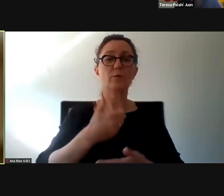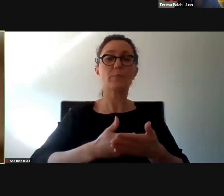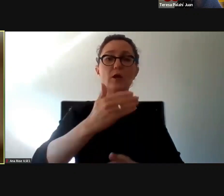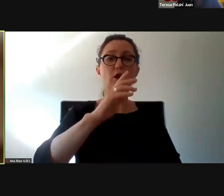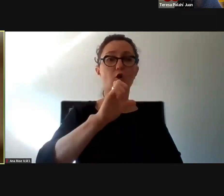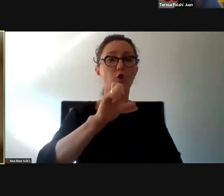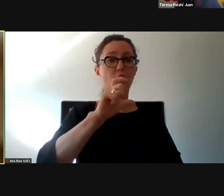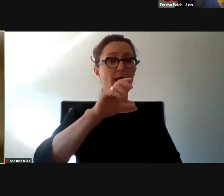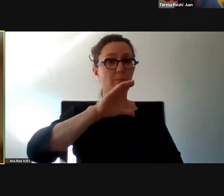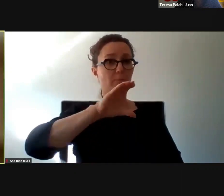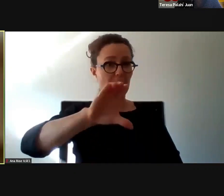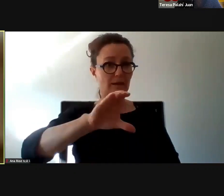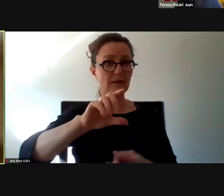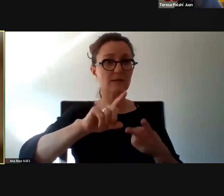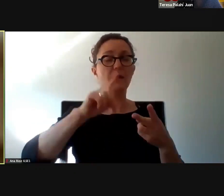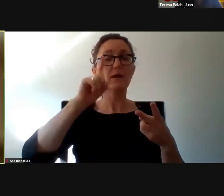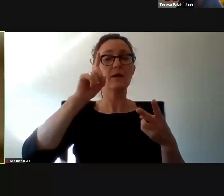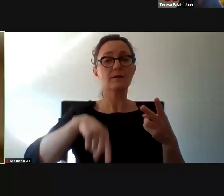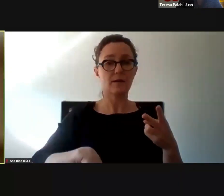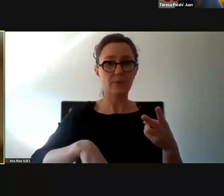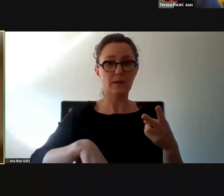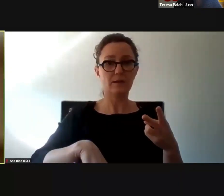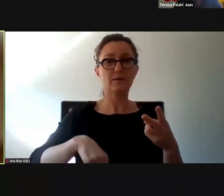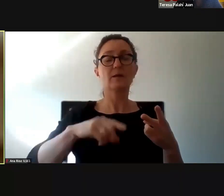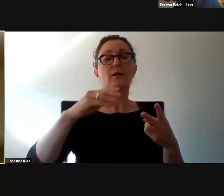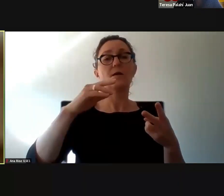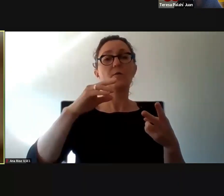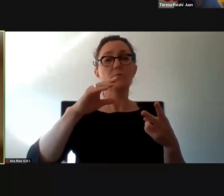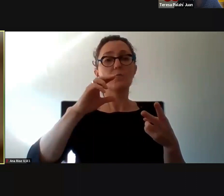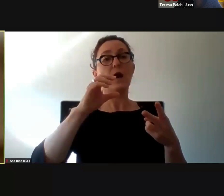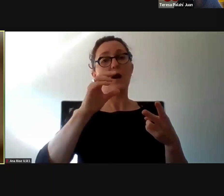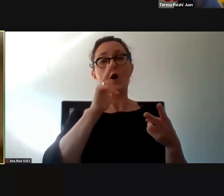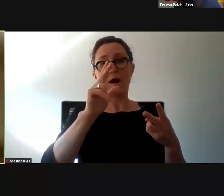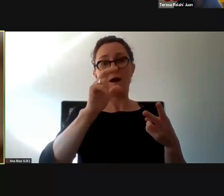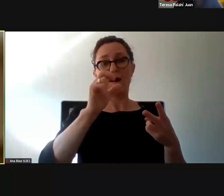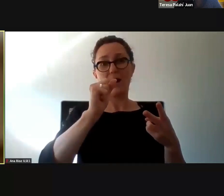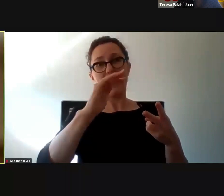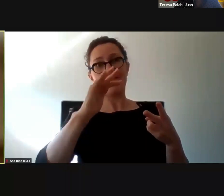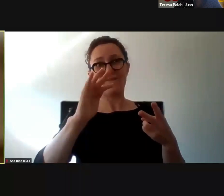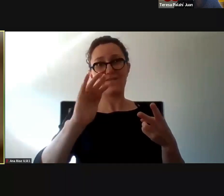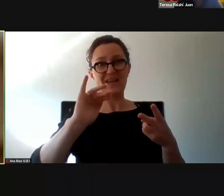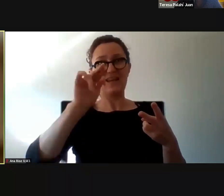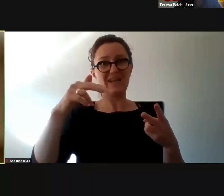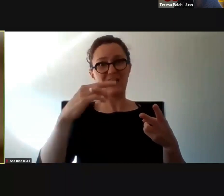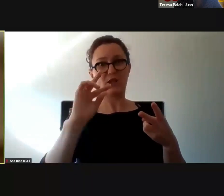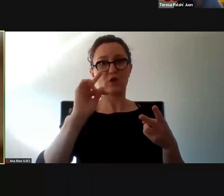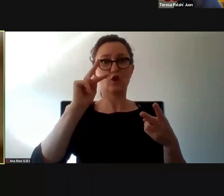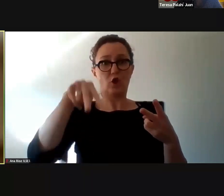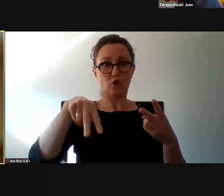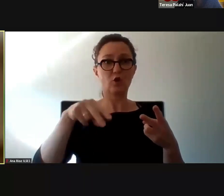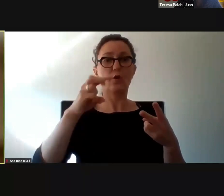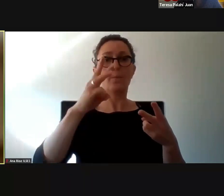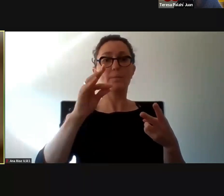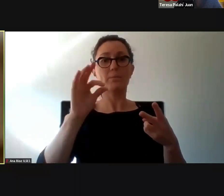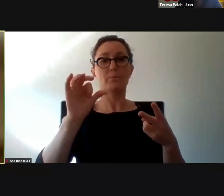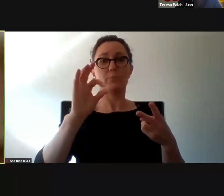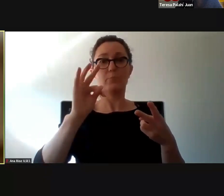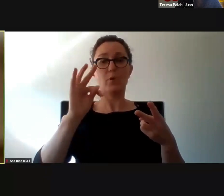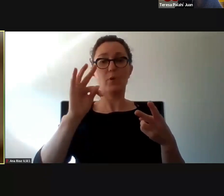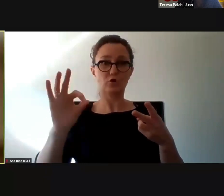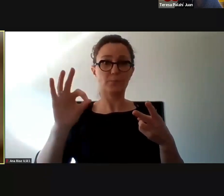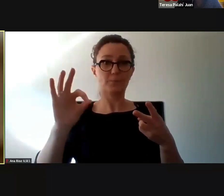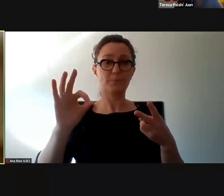el Huffington Post. De sus obras destacamos, entre otras, Los nuevos